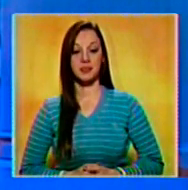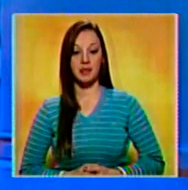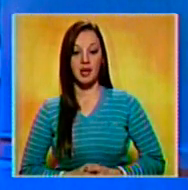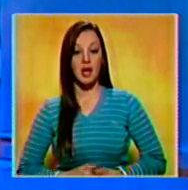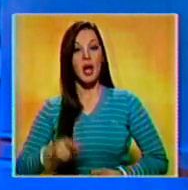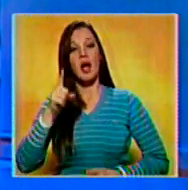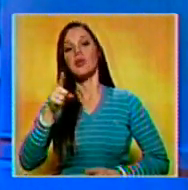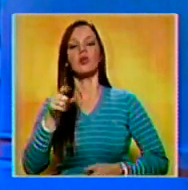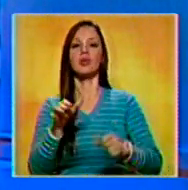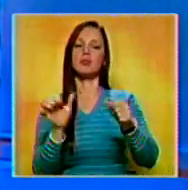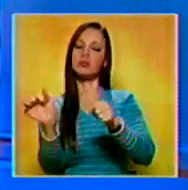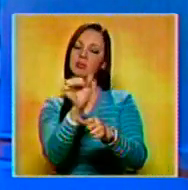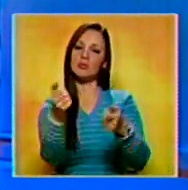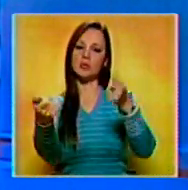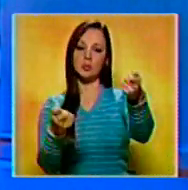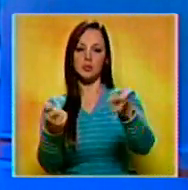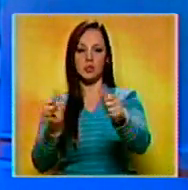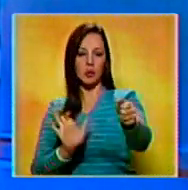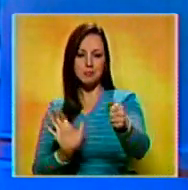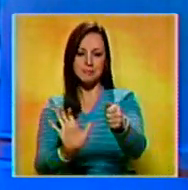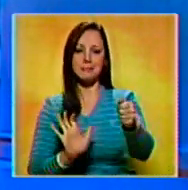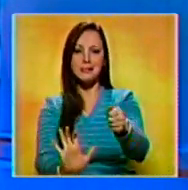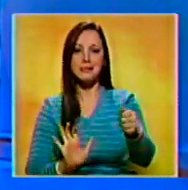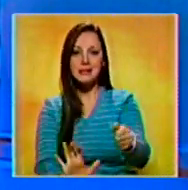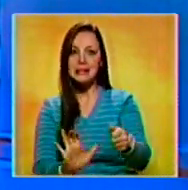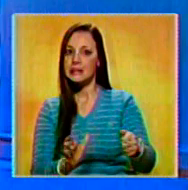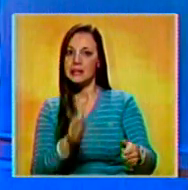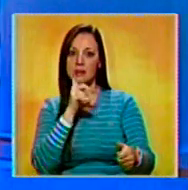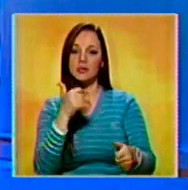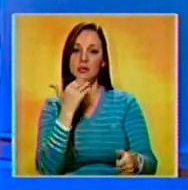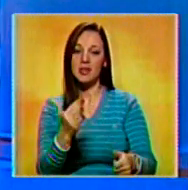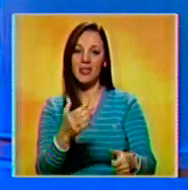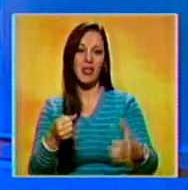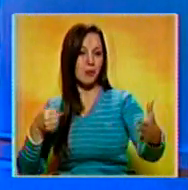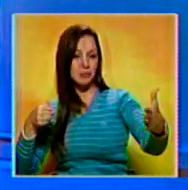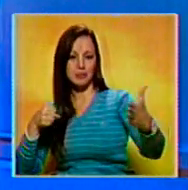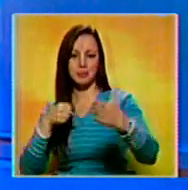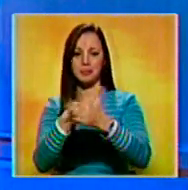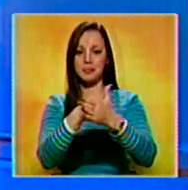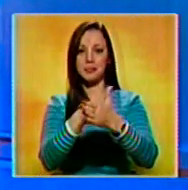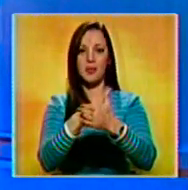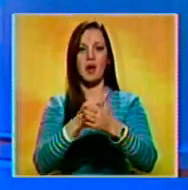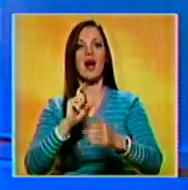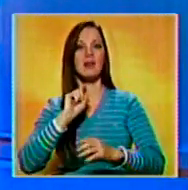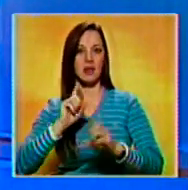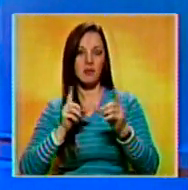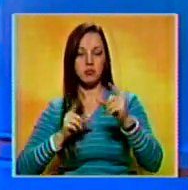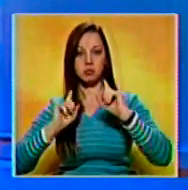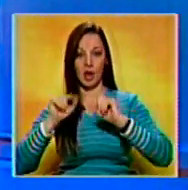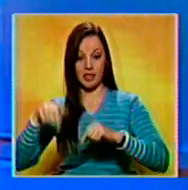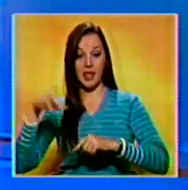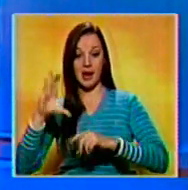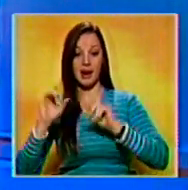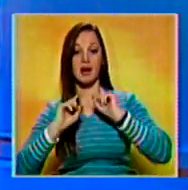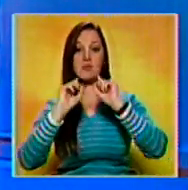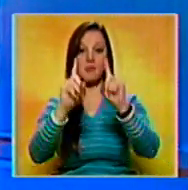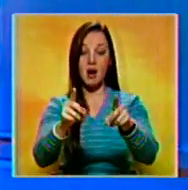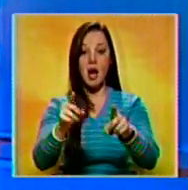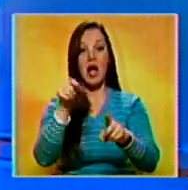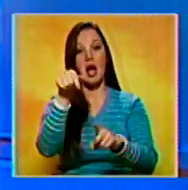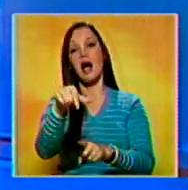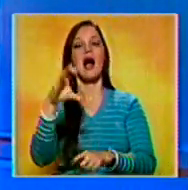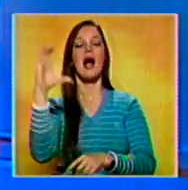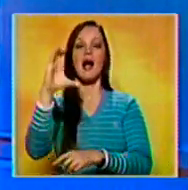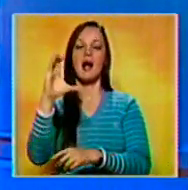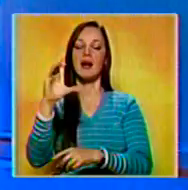una falla en los frenos habría sido la causa del accidente ocurrido este miércoles en la autopista gran Mariscal de ayacucho en el que murieron dos personas y